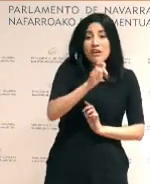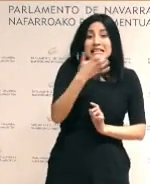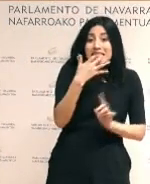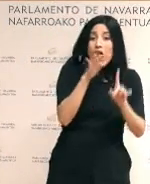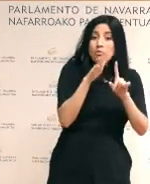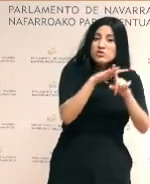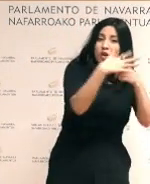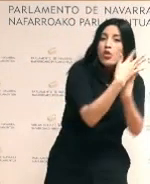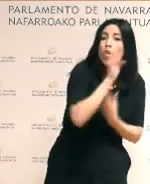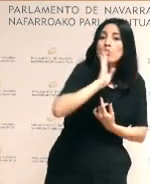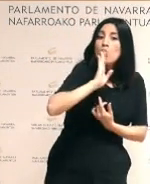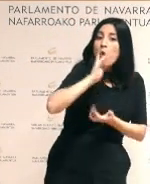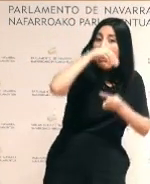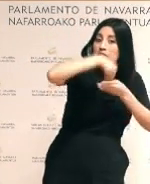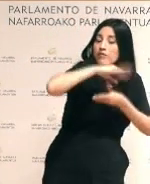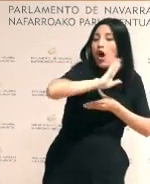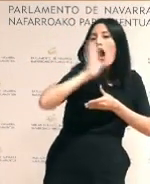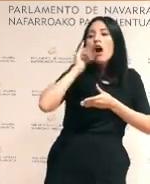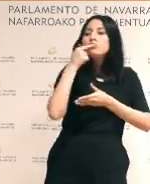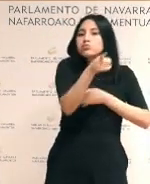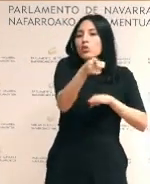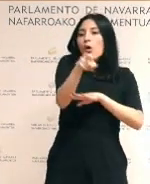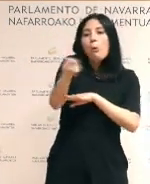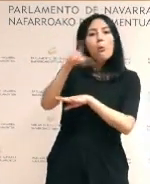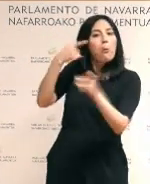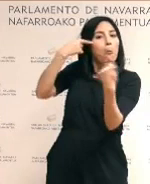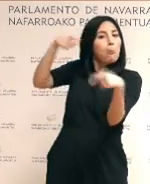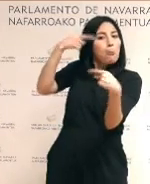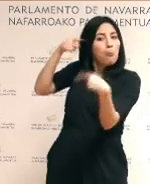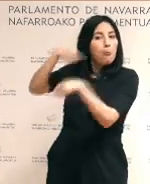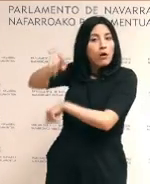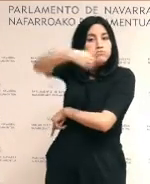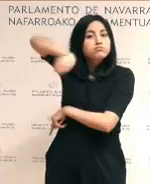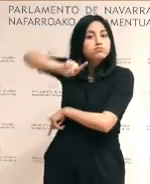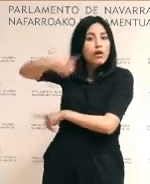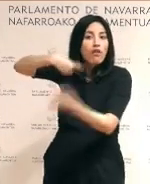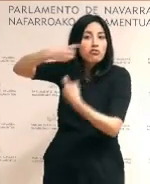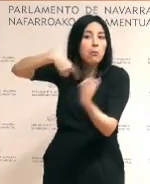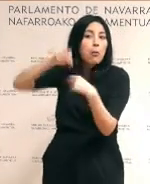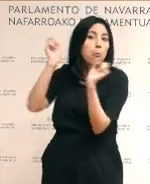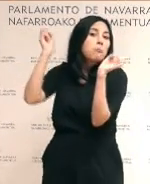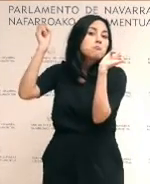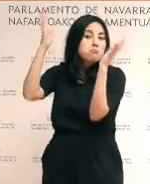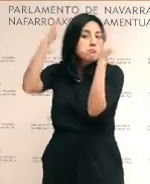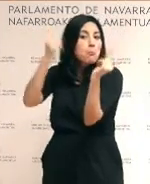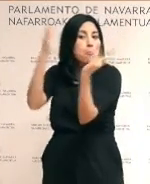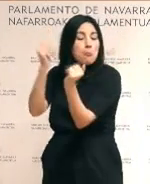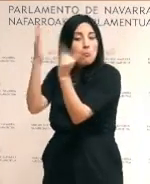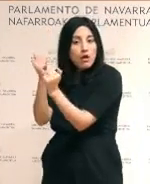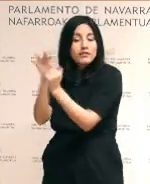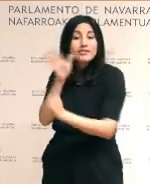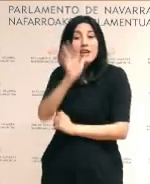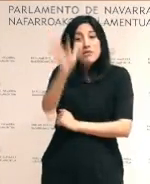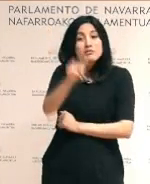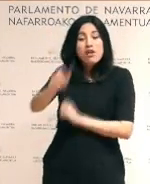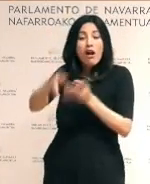ahora exquisitos, responsabilicen de los insultos y de la desinformación a los demás y pretendan presentarse ante los ciudadanos como los